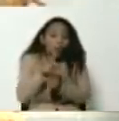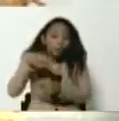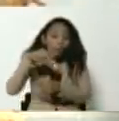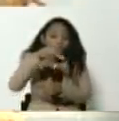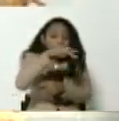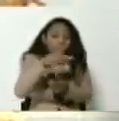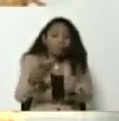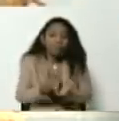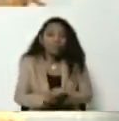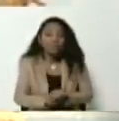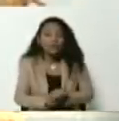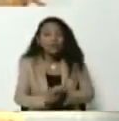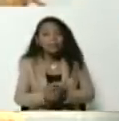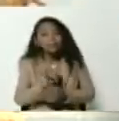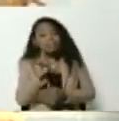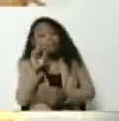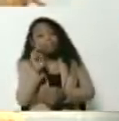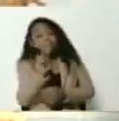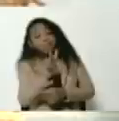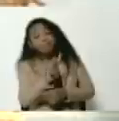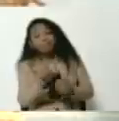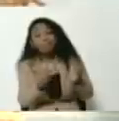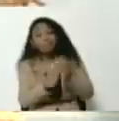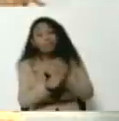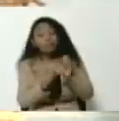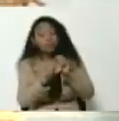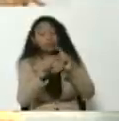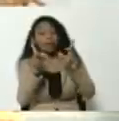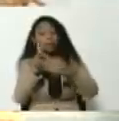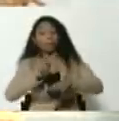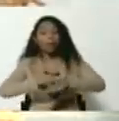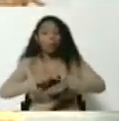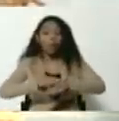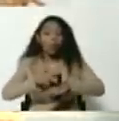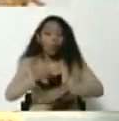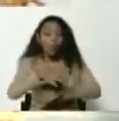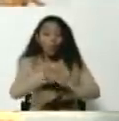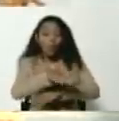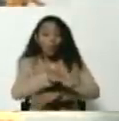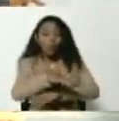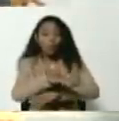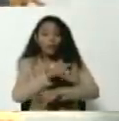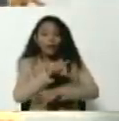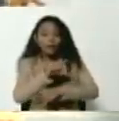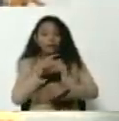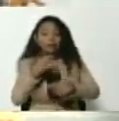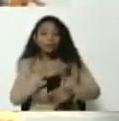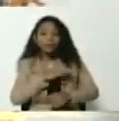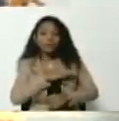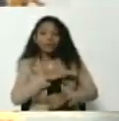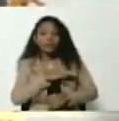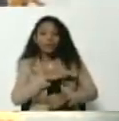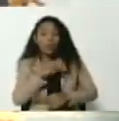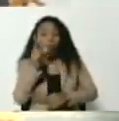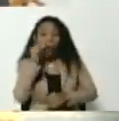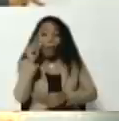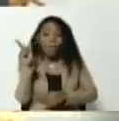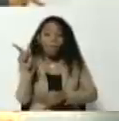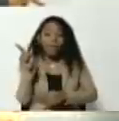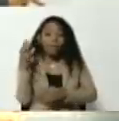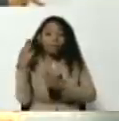y aparece el escándalo en Paraguay, donde este señor, Javier Trocconi,